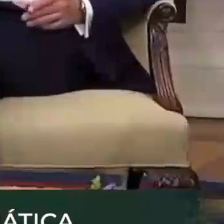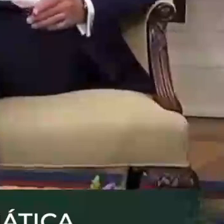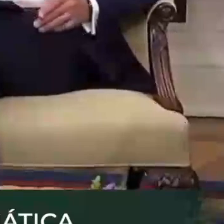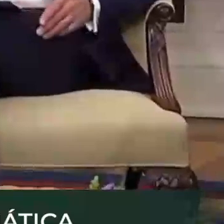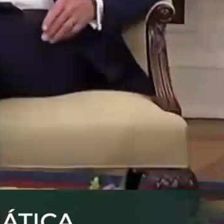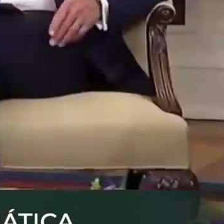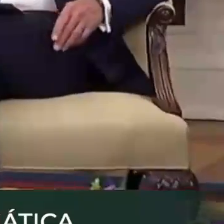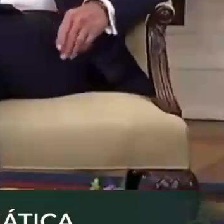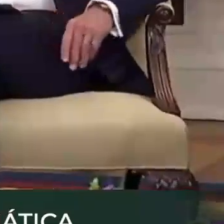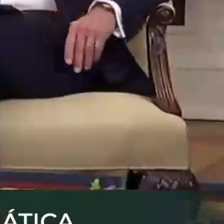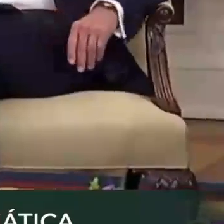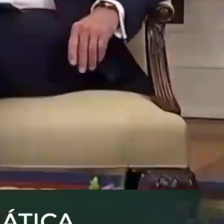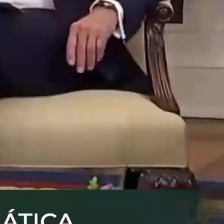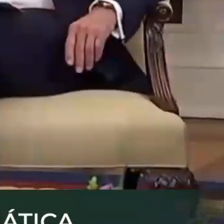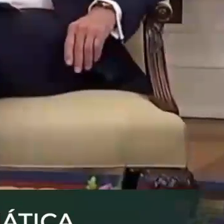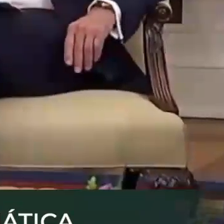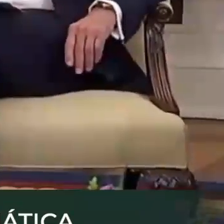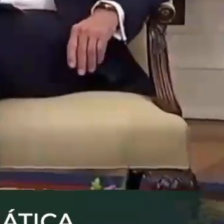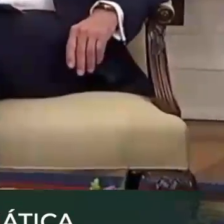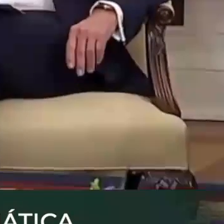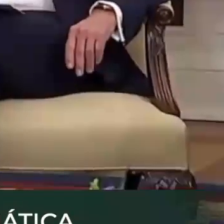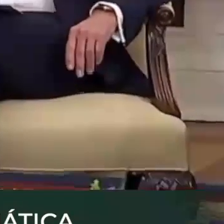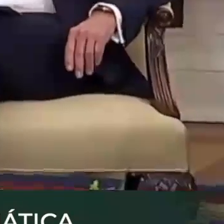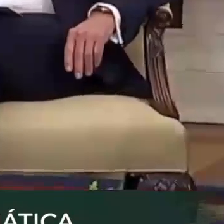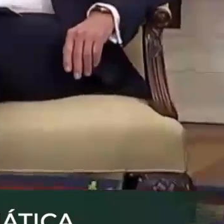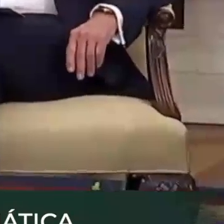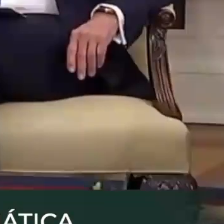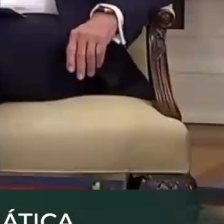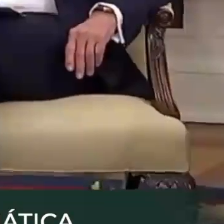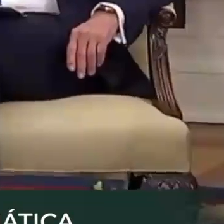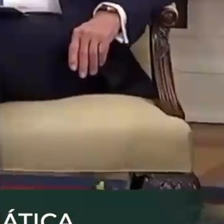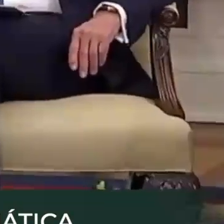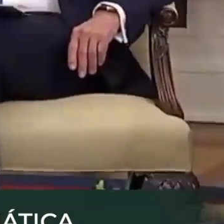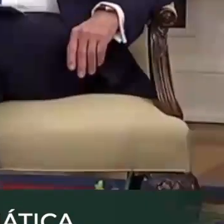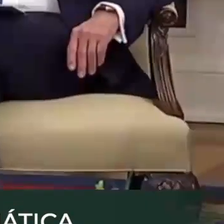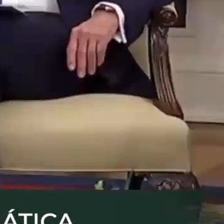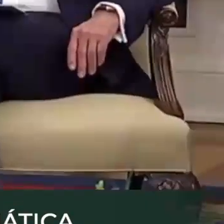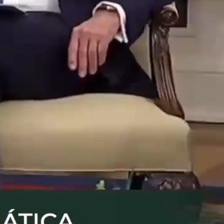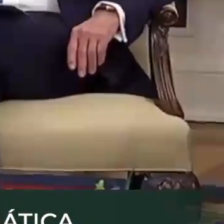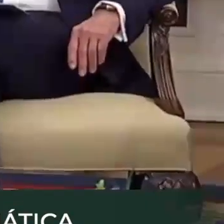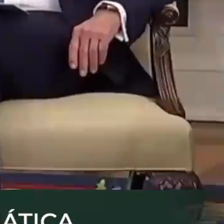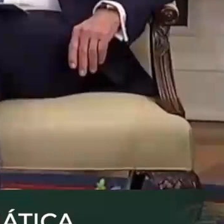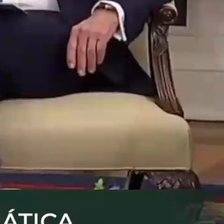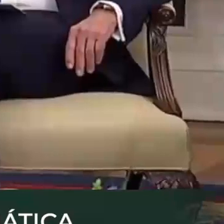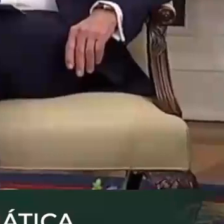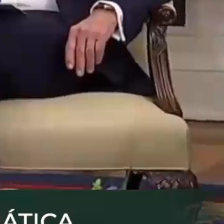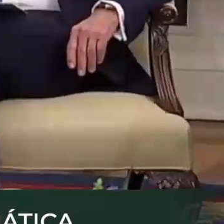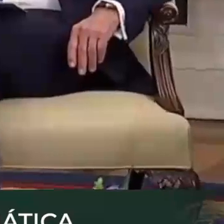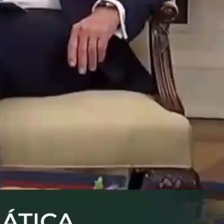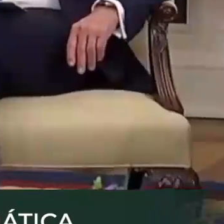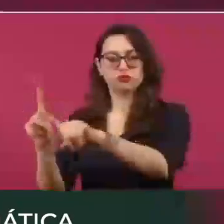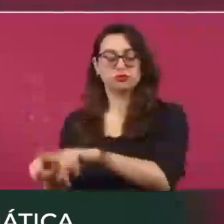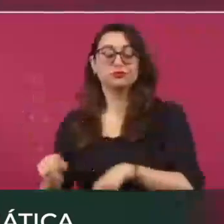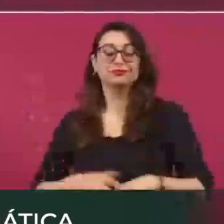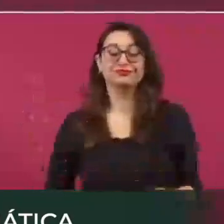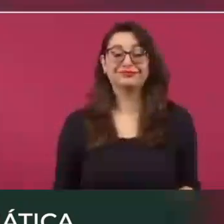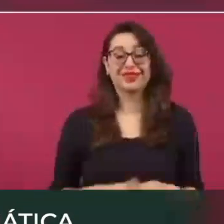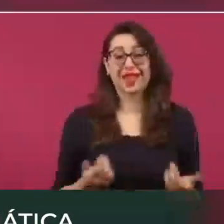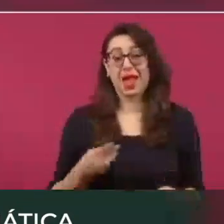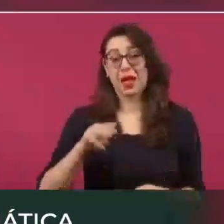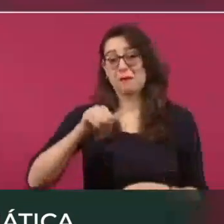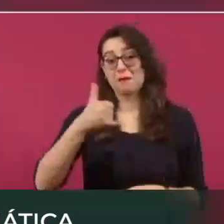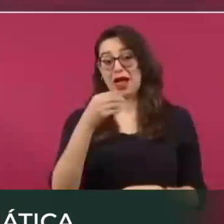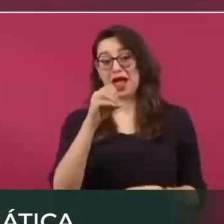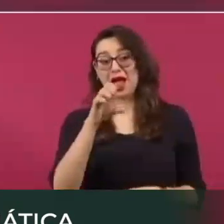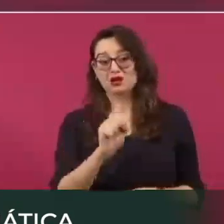al presidente Joe Biden y su administración por apoyar a grupos que son abiertamente opositores y consideró